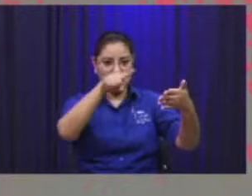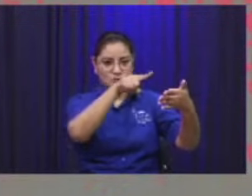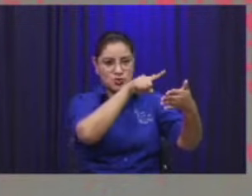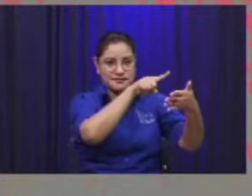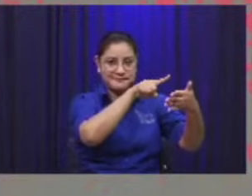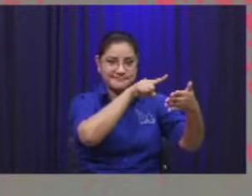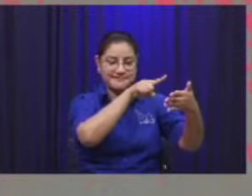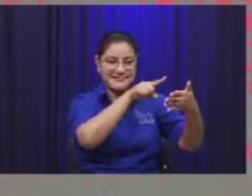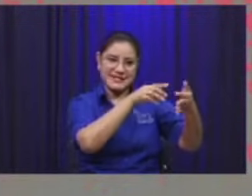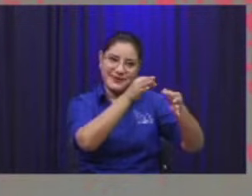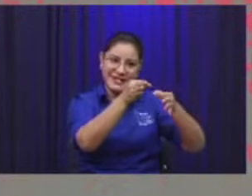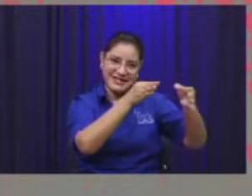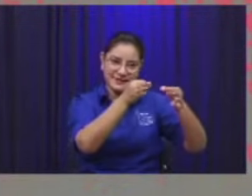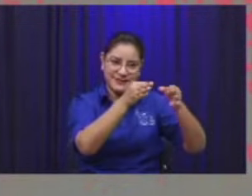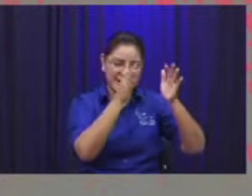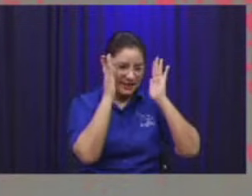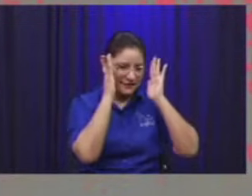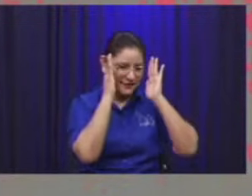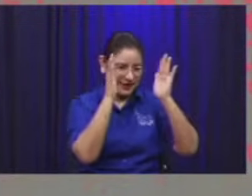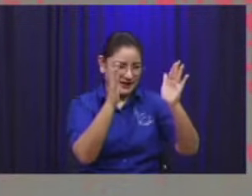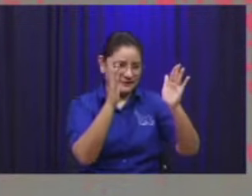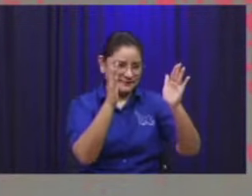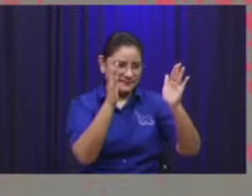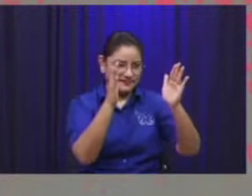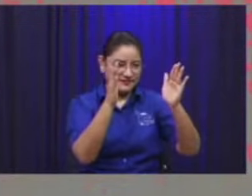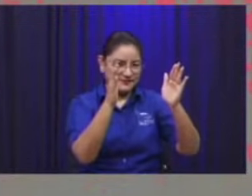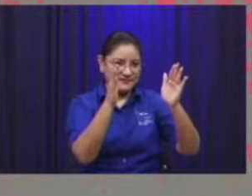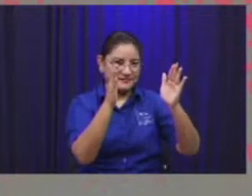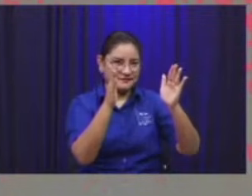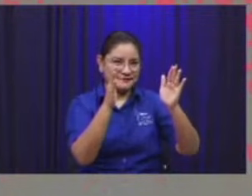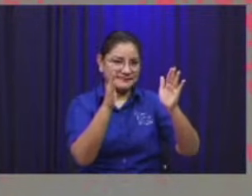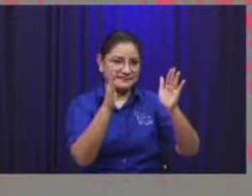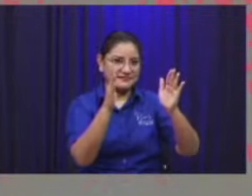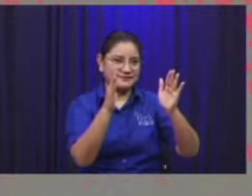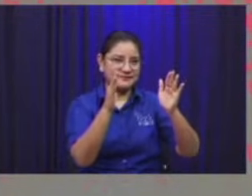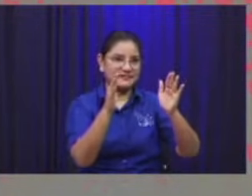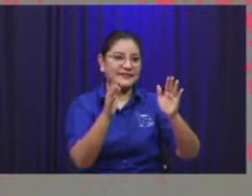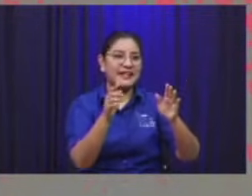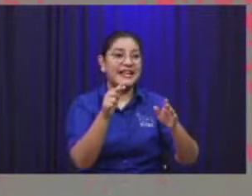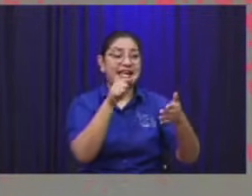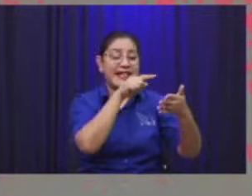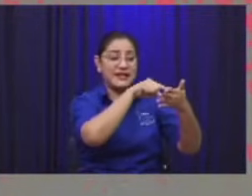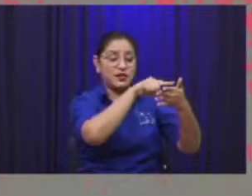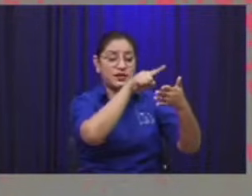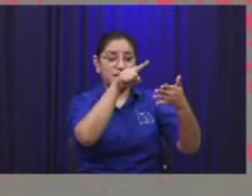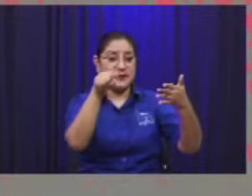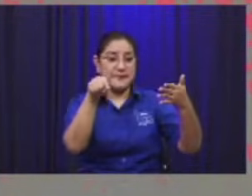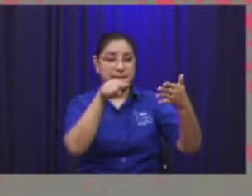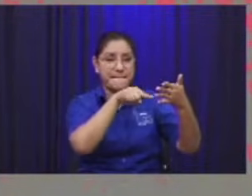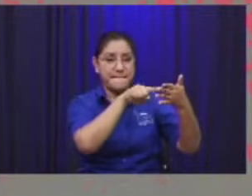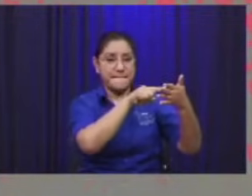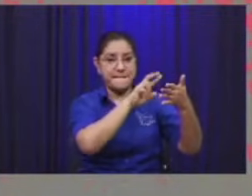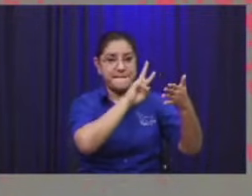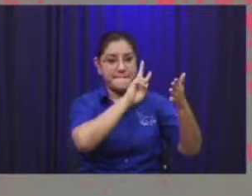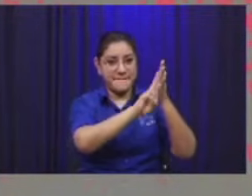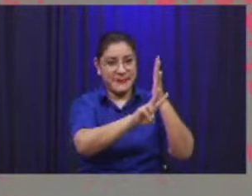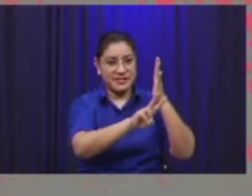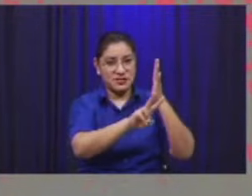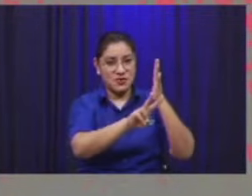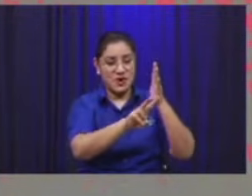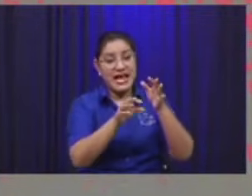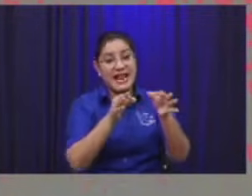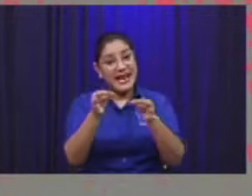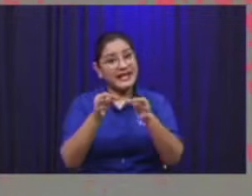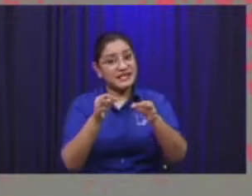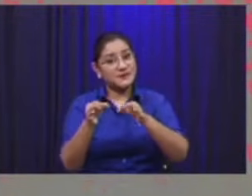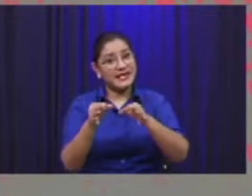también permite quisiera enfocar primariamente después regresamos por los brazaletes primariamente por el anillo